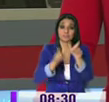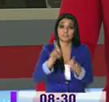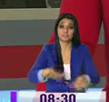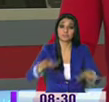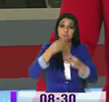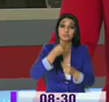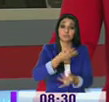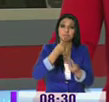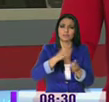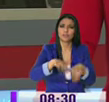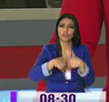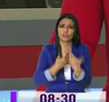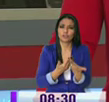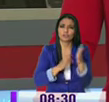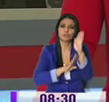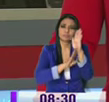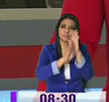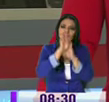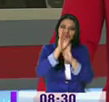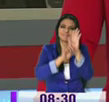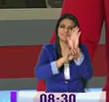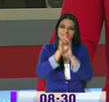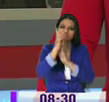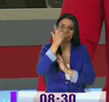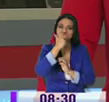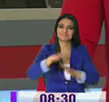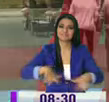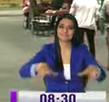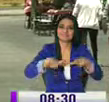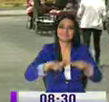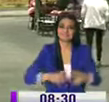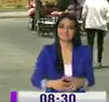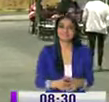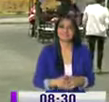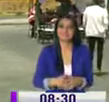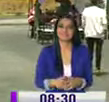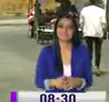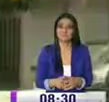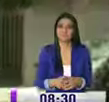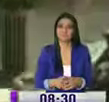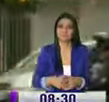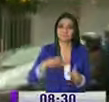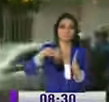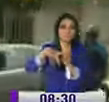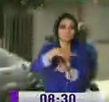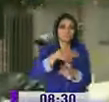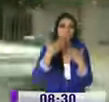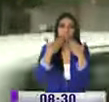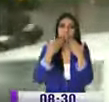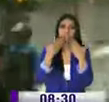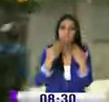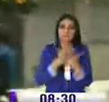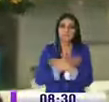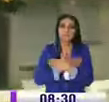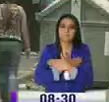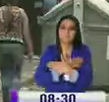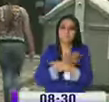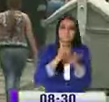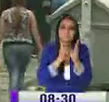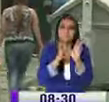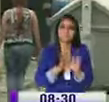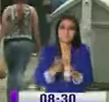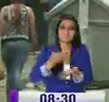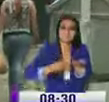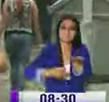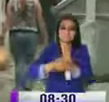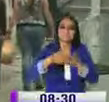relatan cómo se ha ido desarrollando este lindo lugar un ambiente cálido amable y un sentido de vecindad es lo